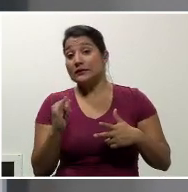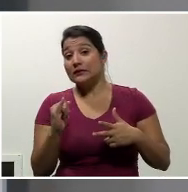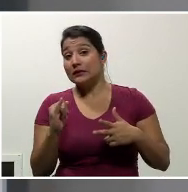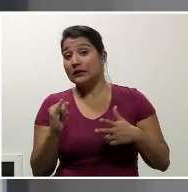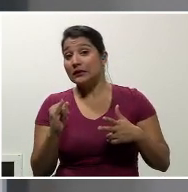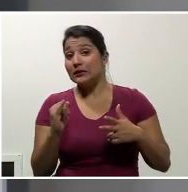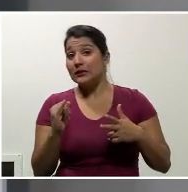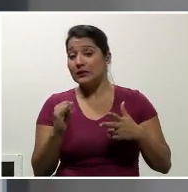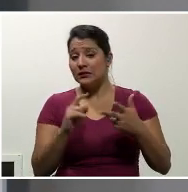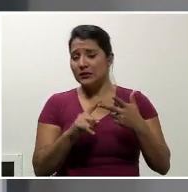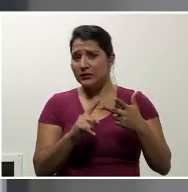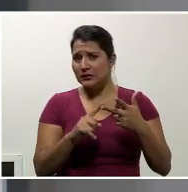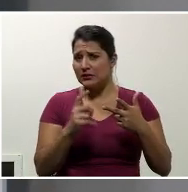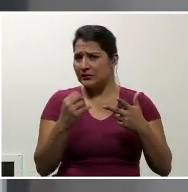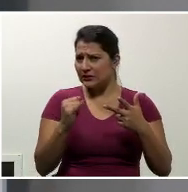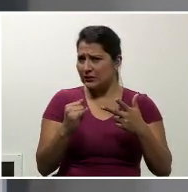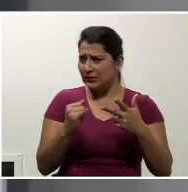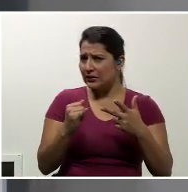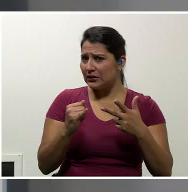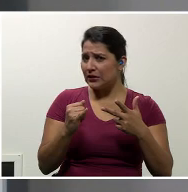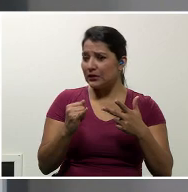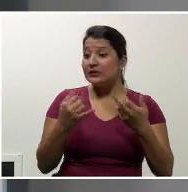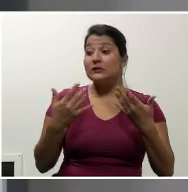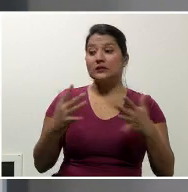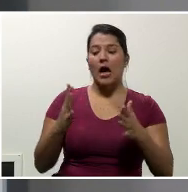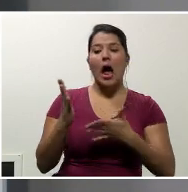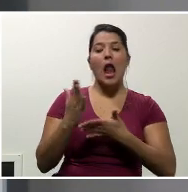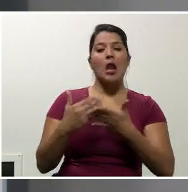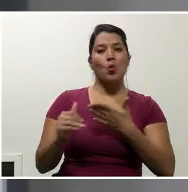sido reproducida en algún medio